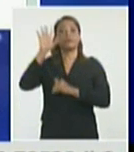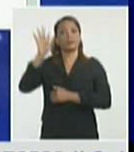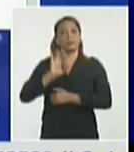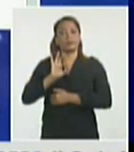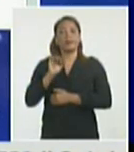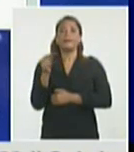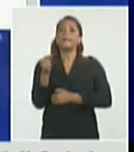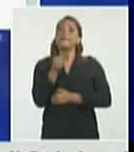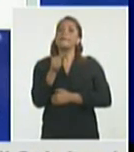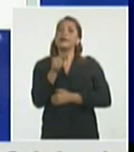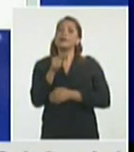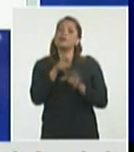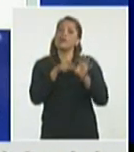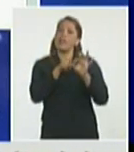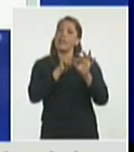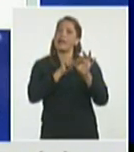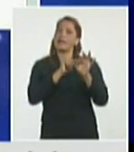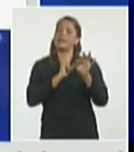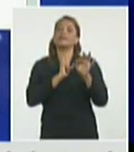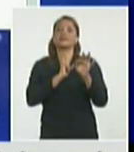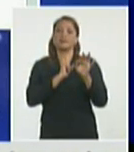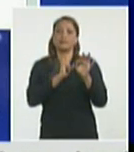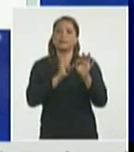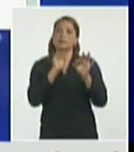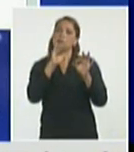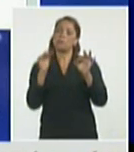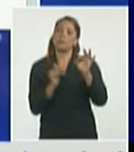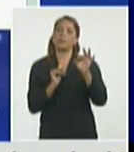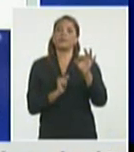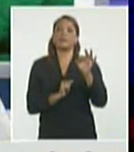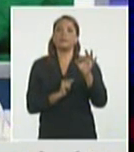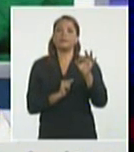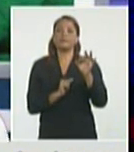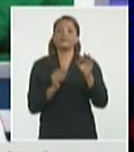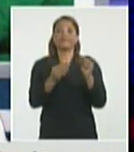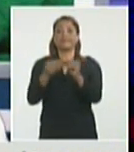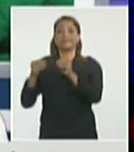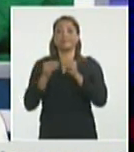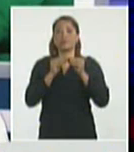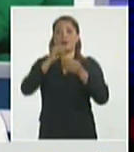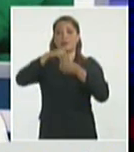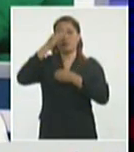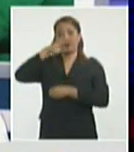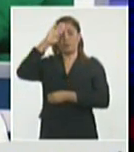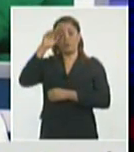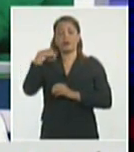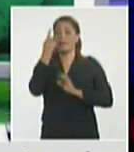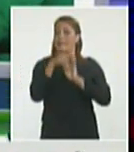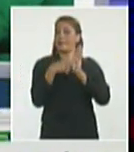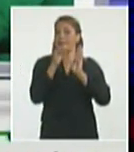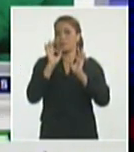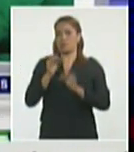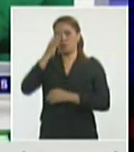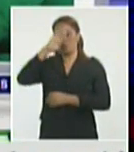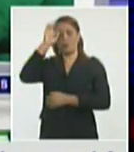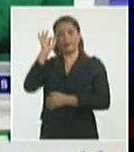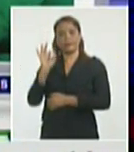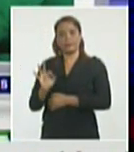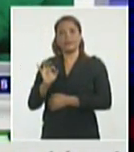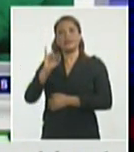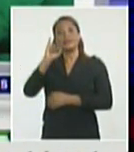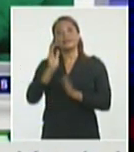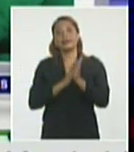excepto el municipio especial Isla de la Juventud. Transmisión autóctona, característico de Cuba. hace más de 6 meses